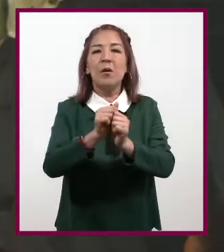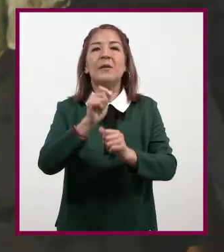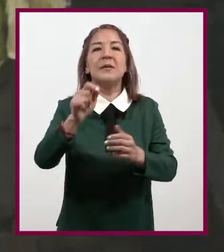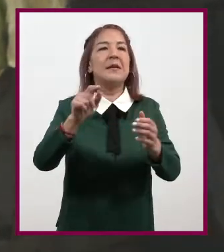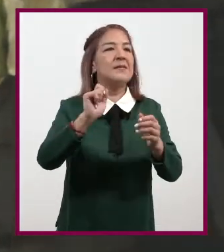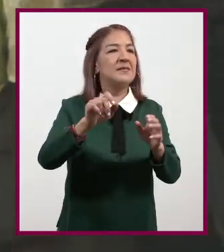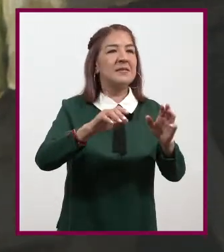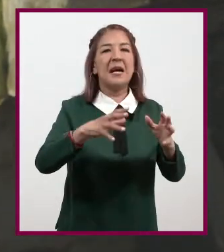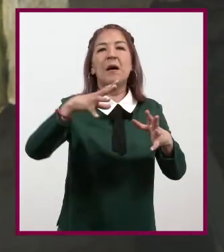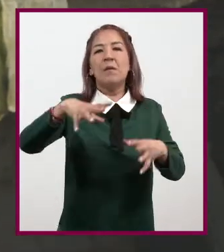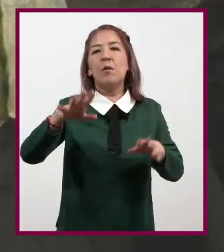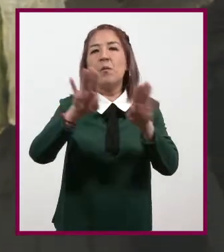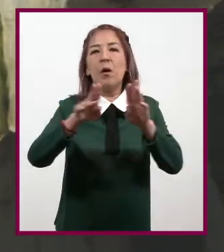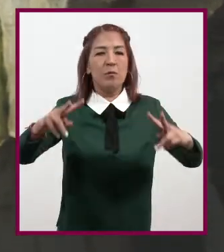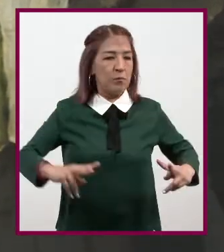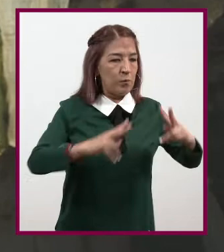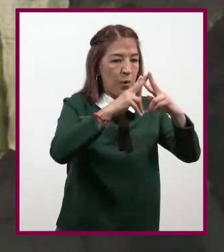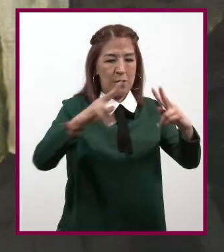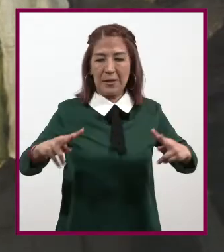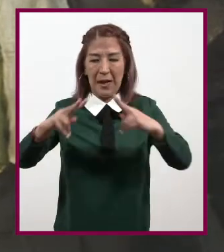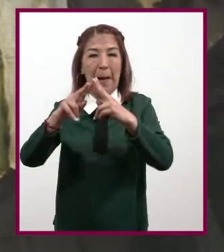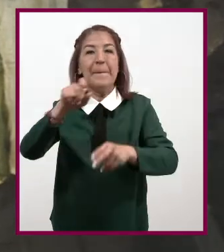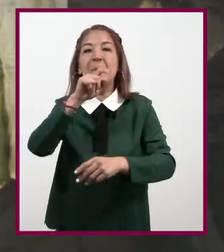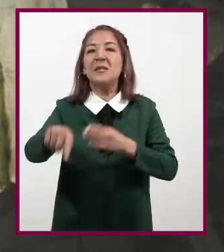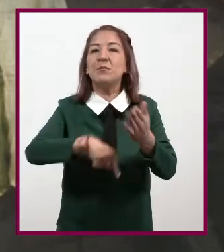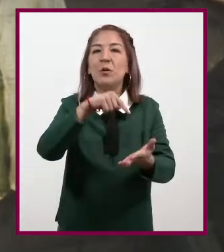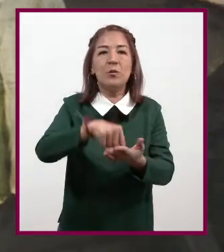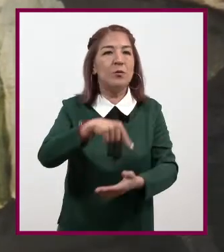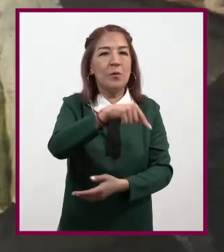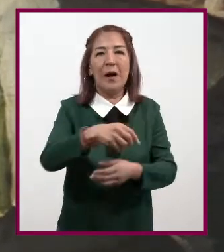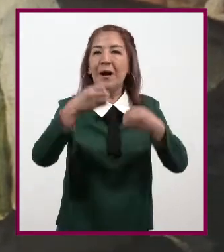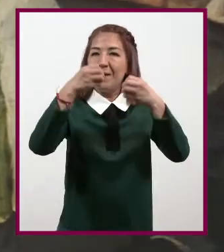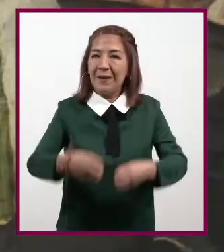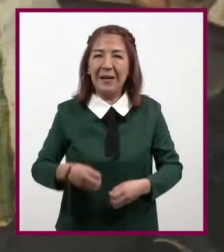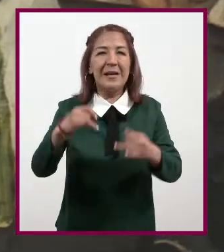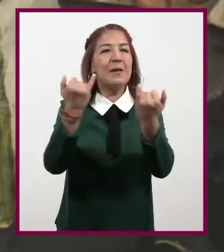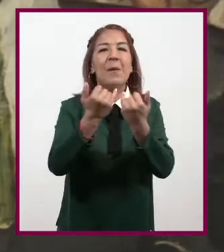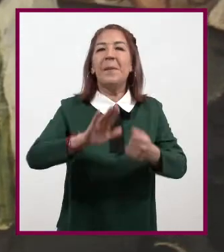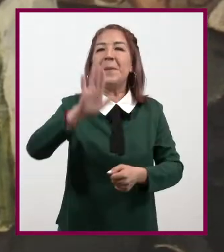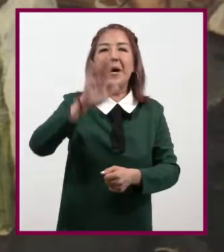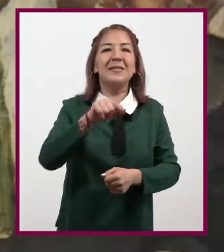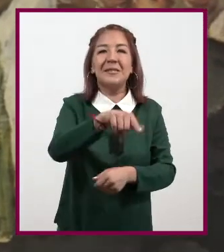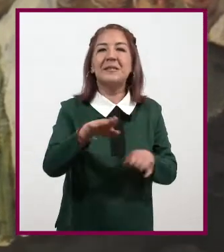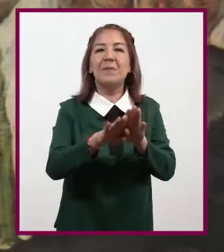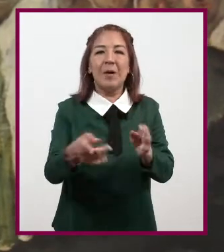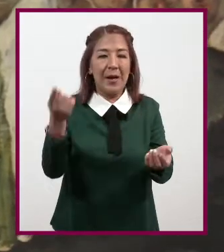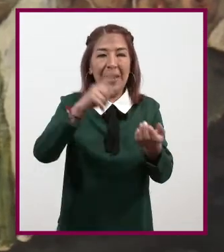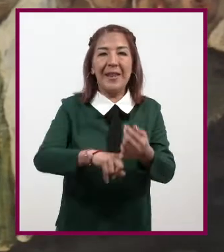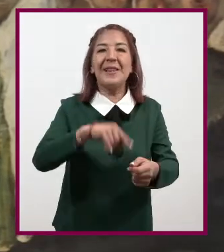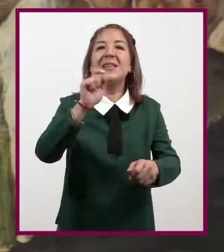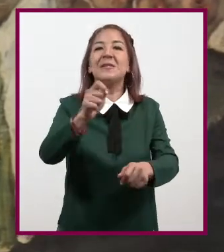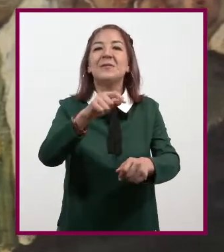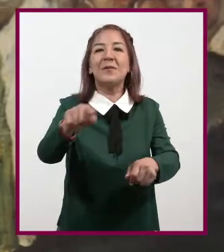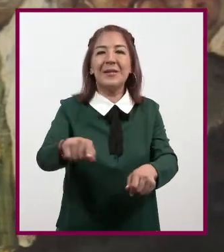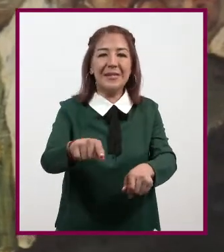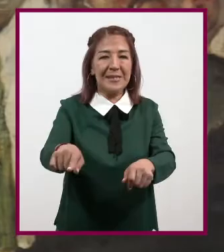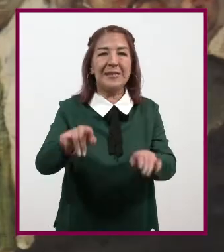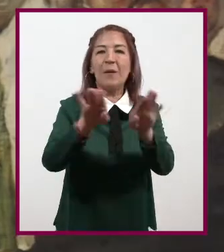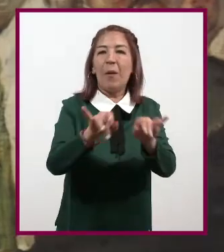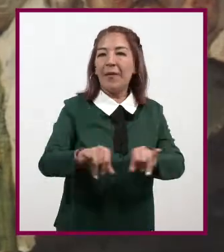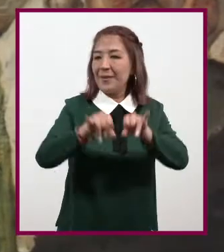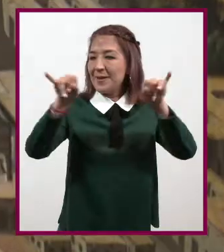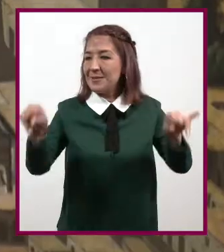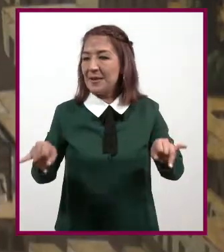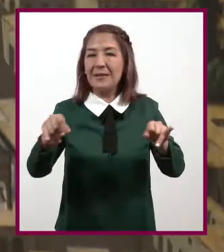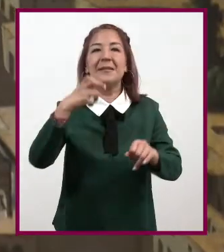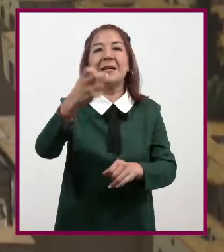ejemplo, los volcanes están en la misma posición, más o menos guardan las mismas distancias entre el